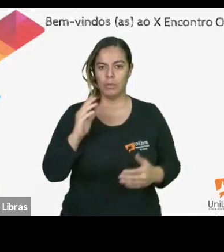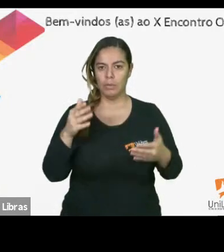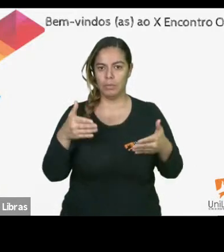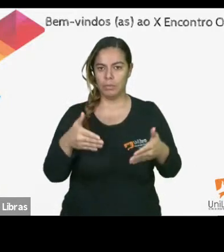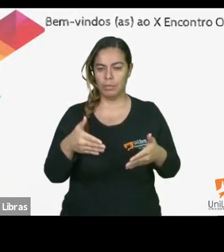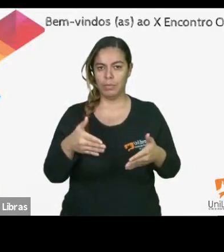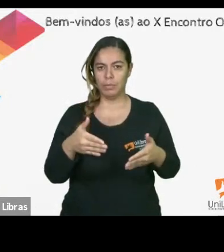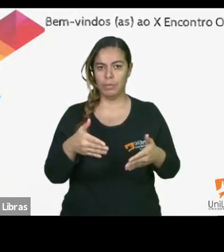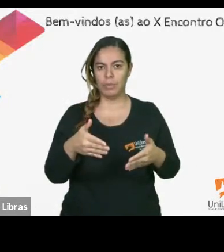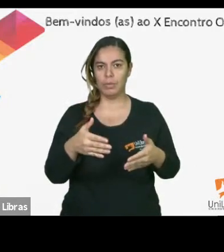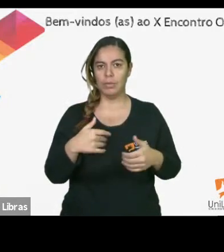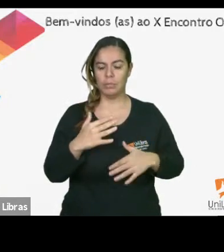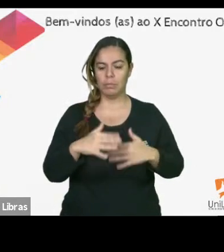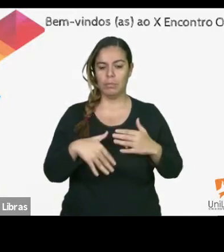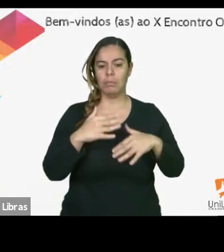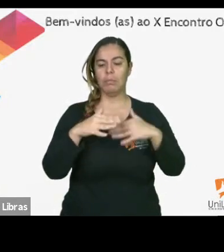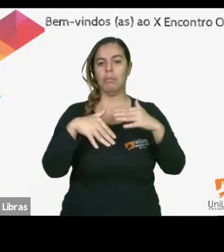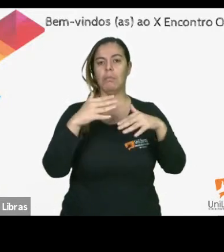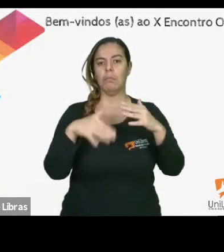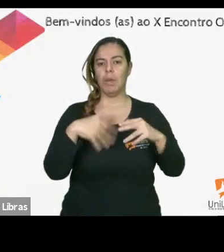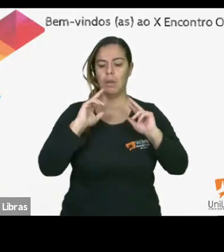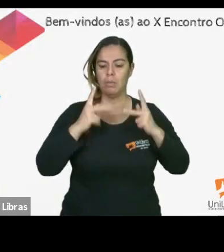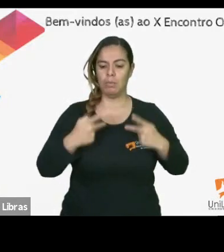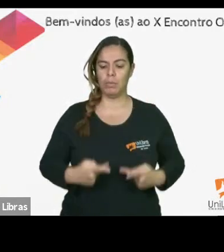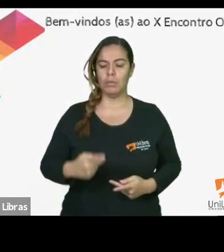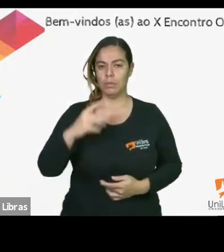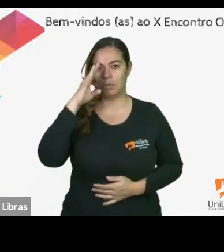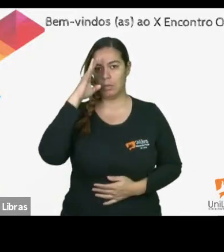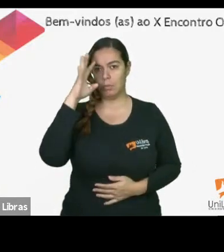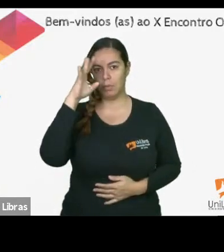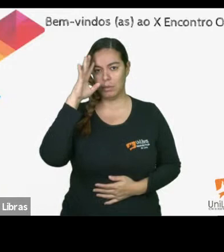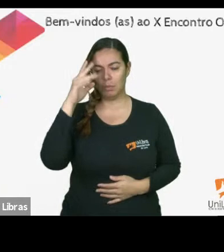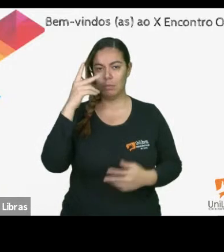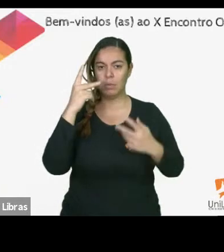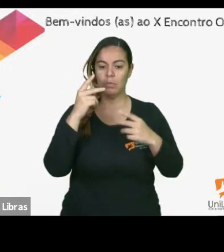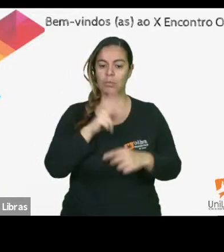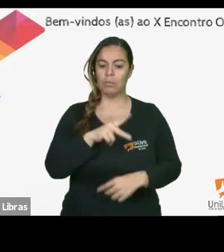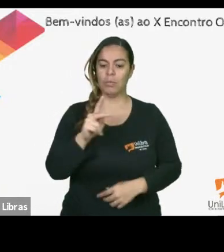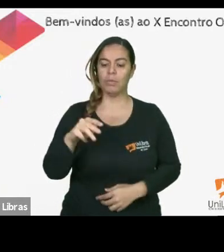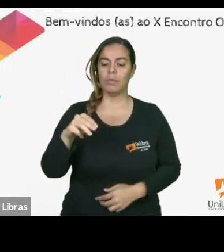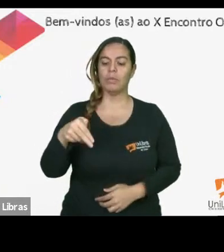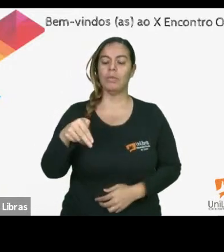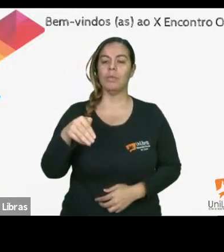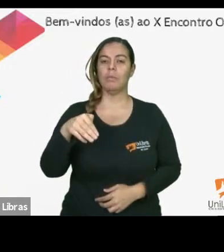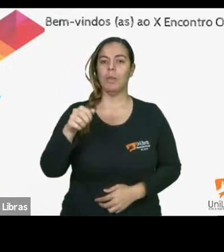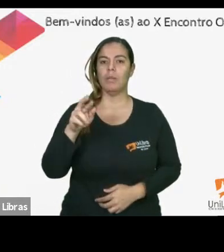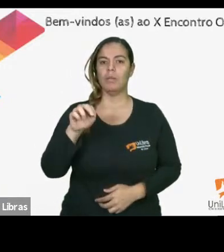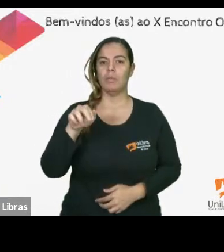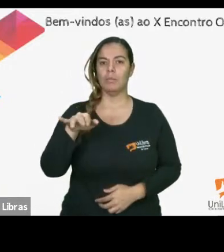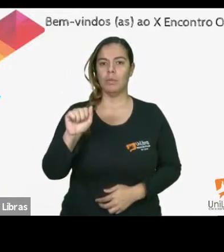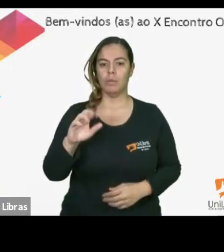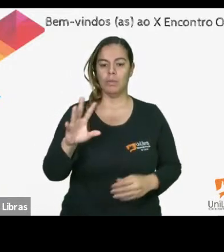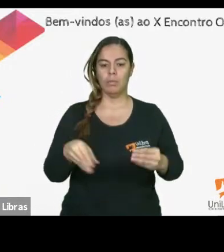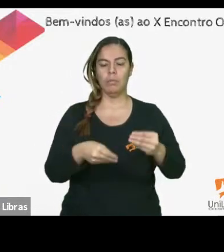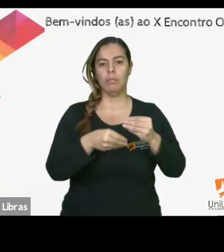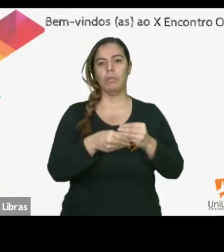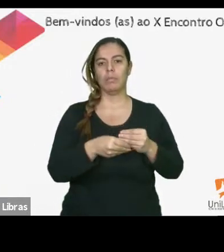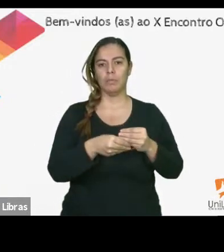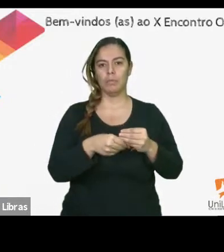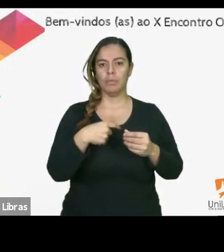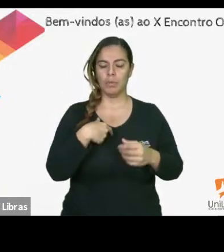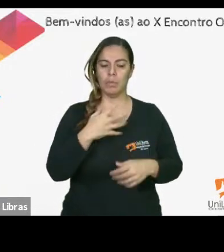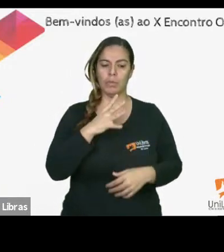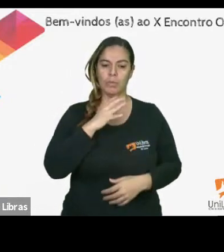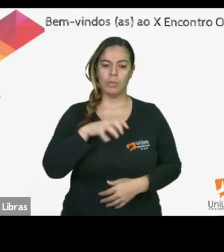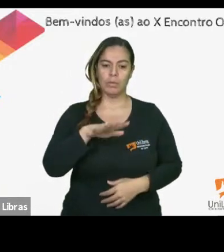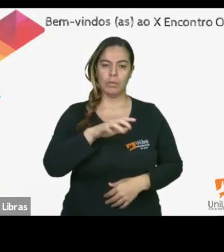crece y crece. Esta dimensión humanista del pensamiento del profesor Maturana ha crecido, crecido, crecido, se ha enriquecido mucho en el tiempo